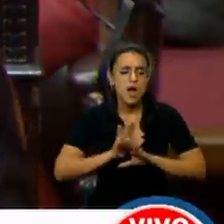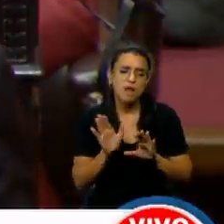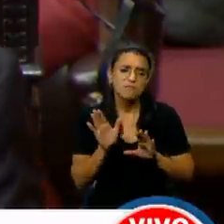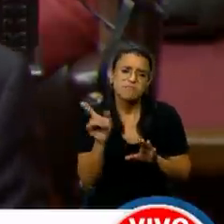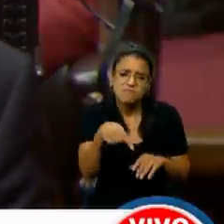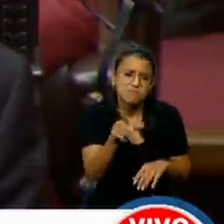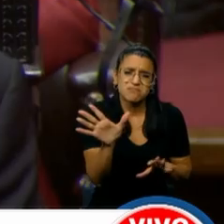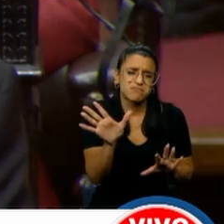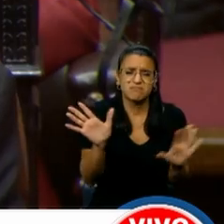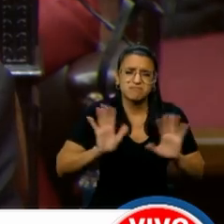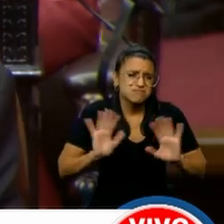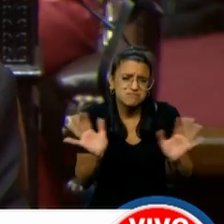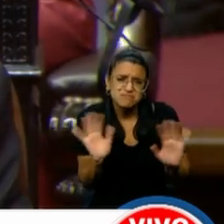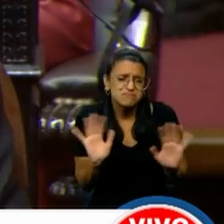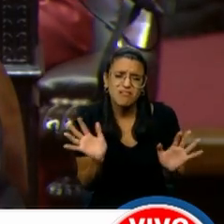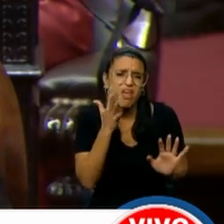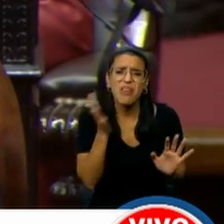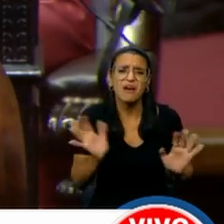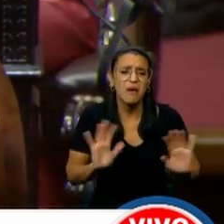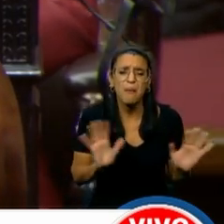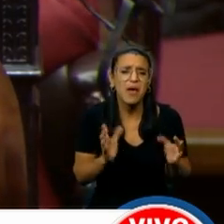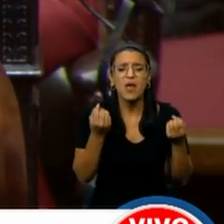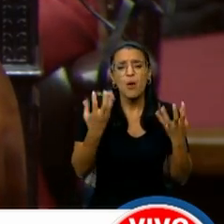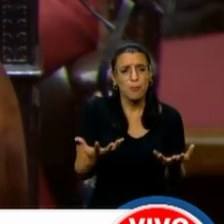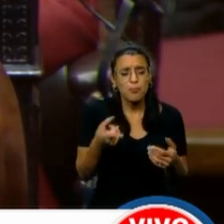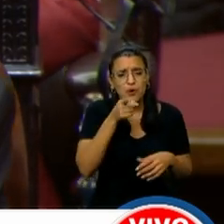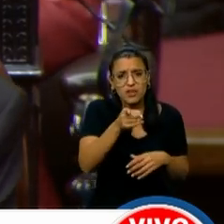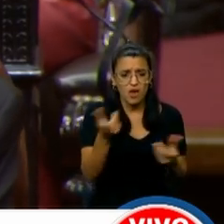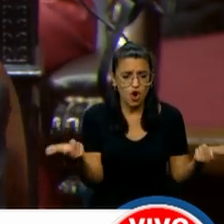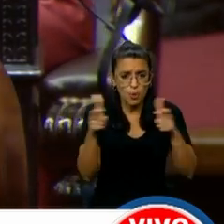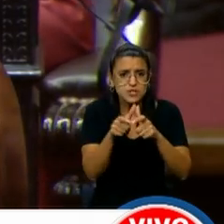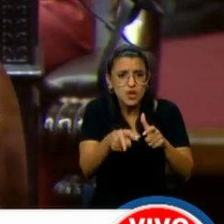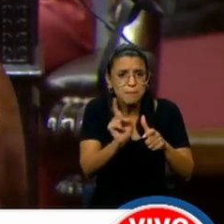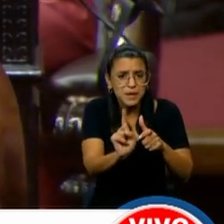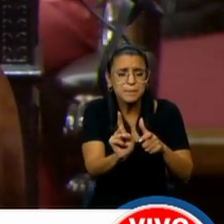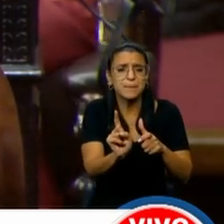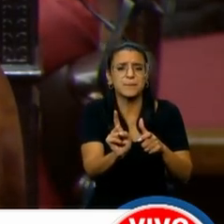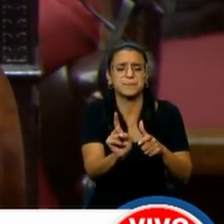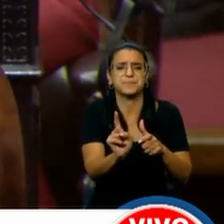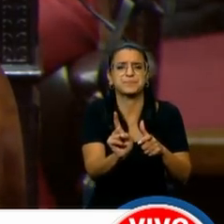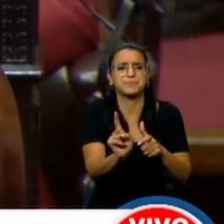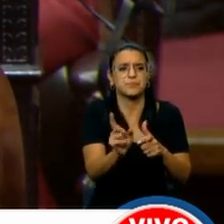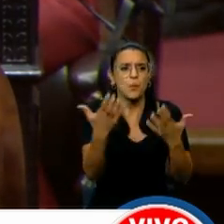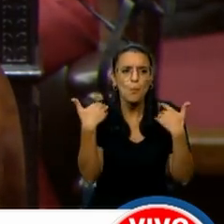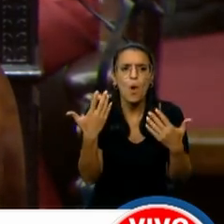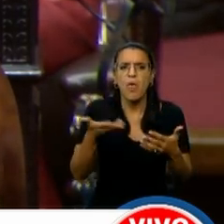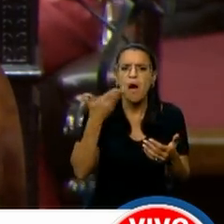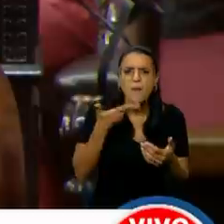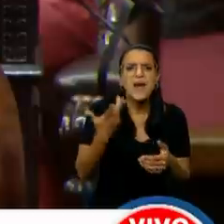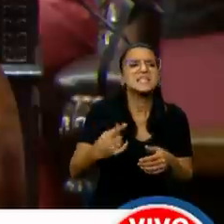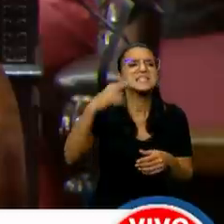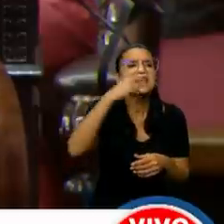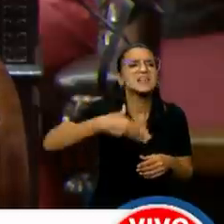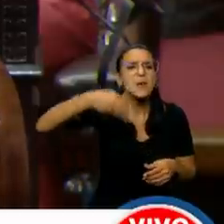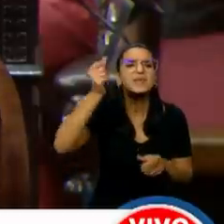de ello porque se ha permitido en esa comisión la intervención hasta siete